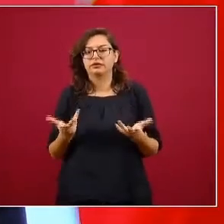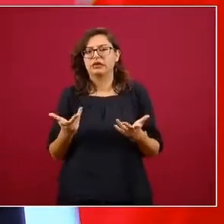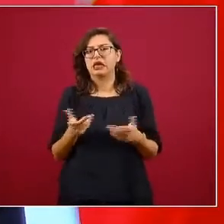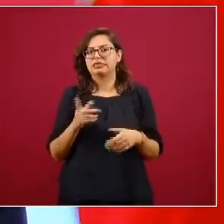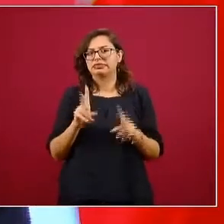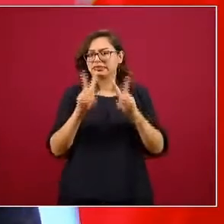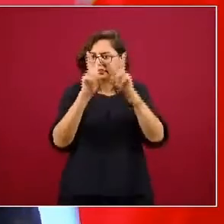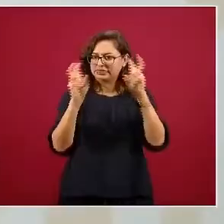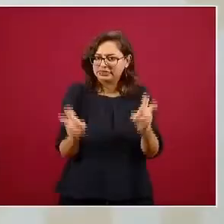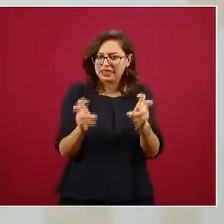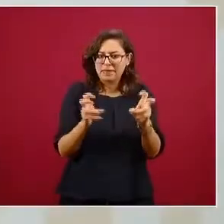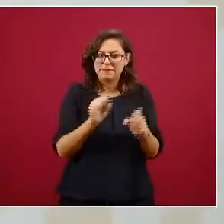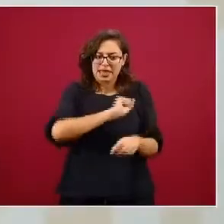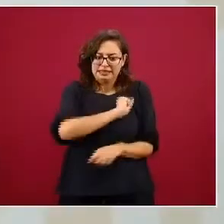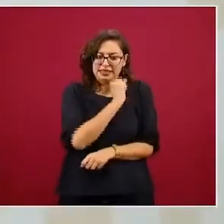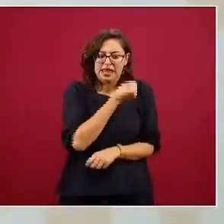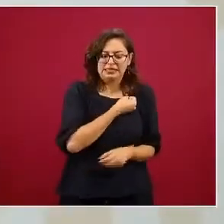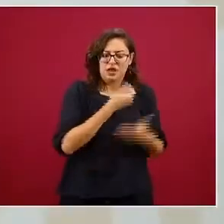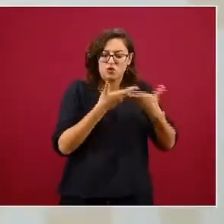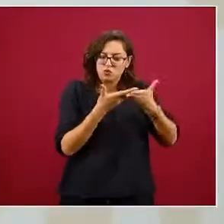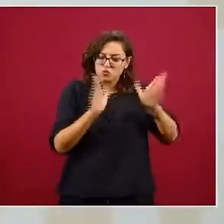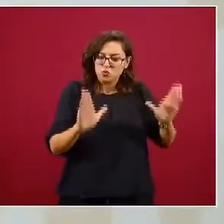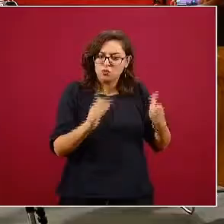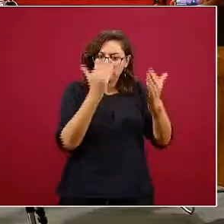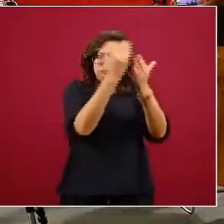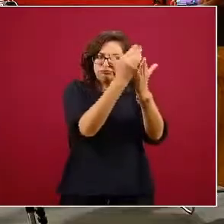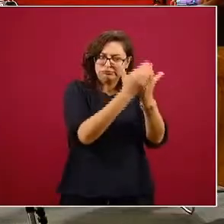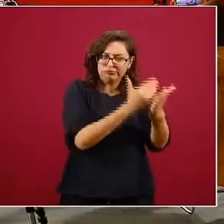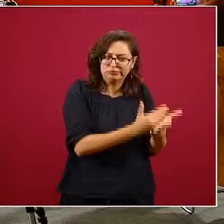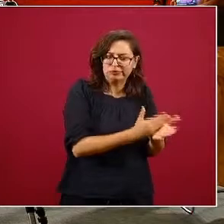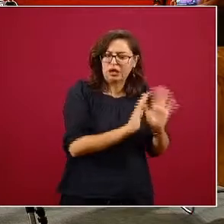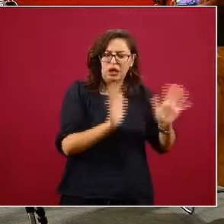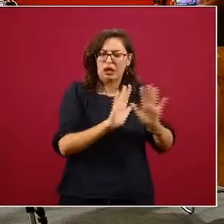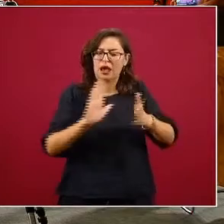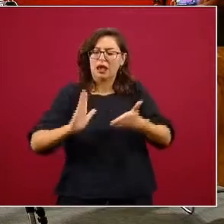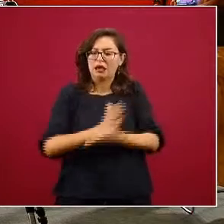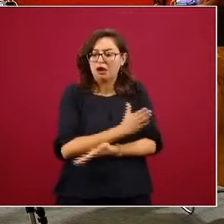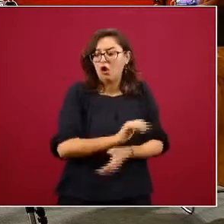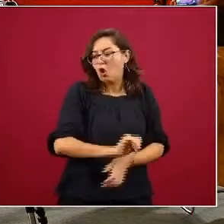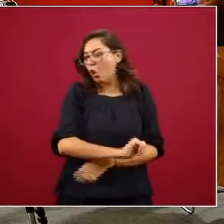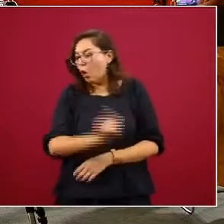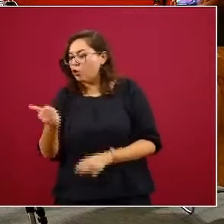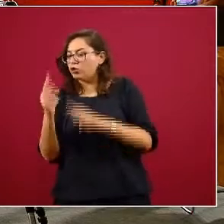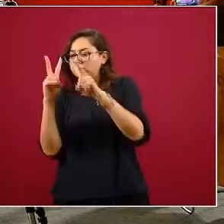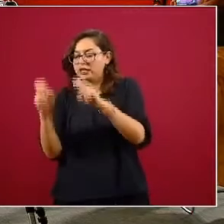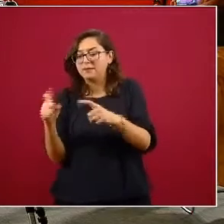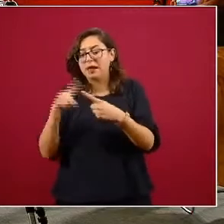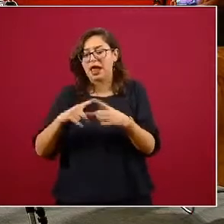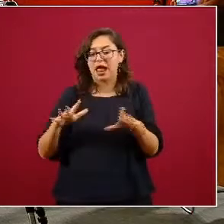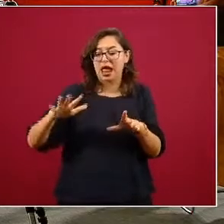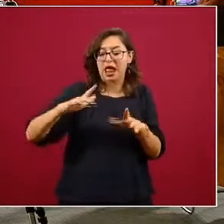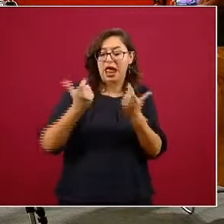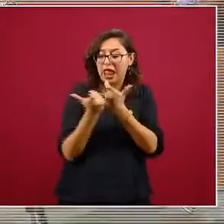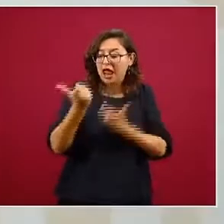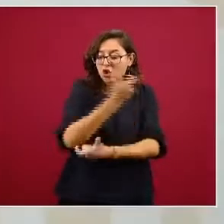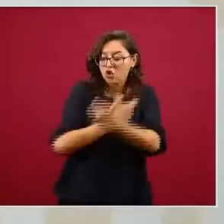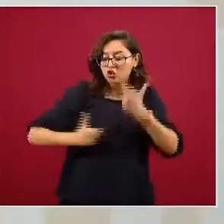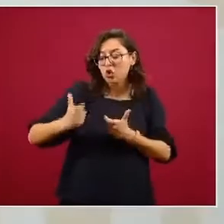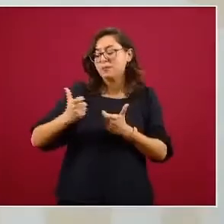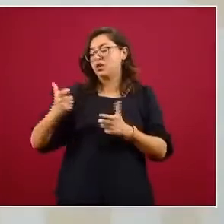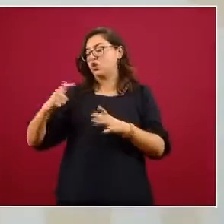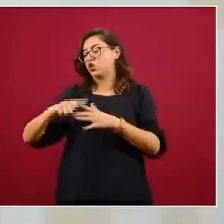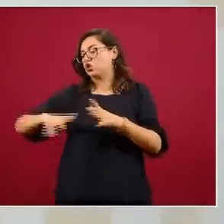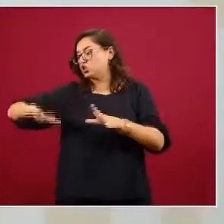técnicos específicos del campo de la salud pública y son lo demás, lo económico, lo social, la gobernanza,